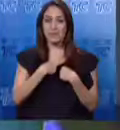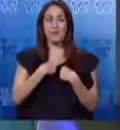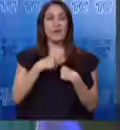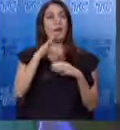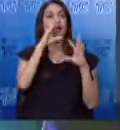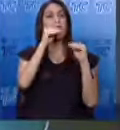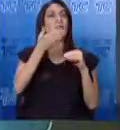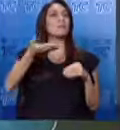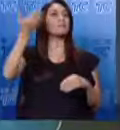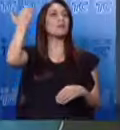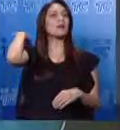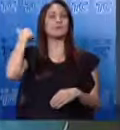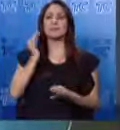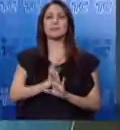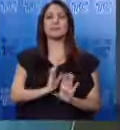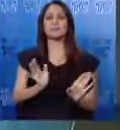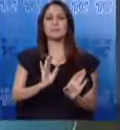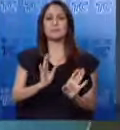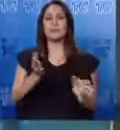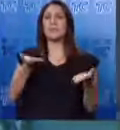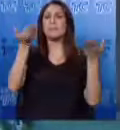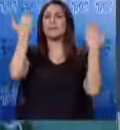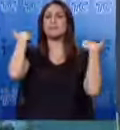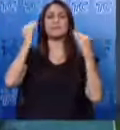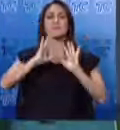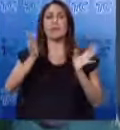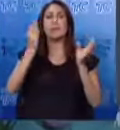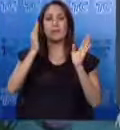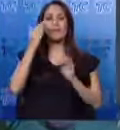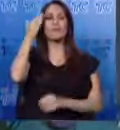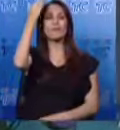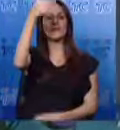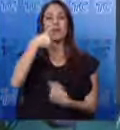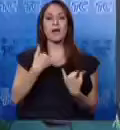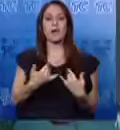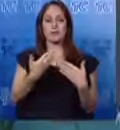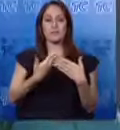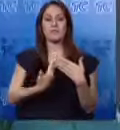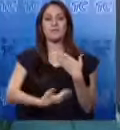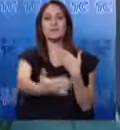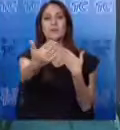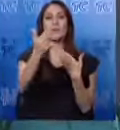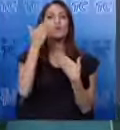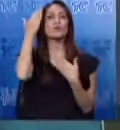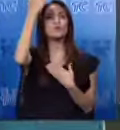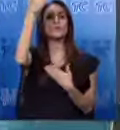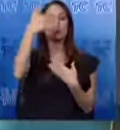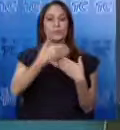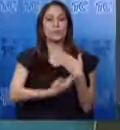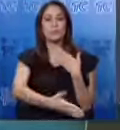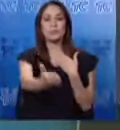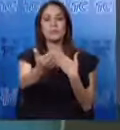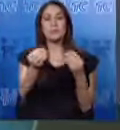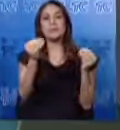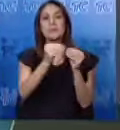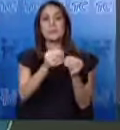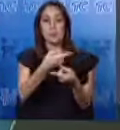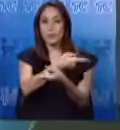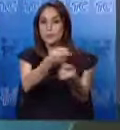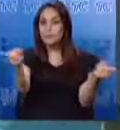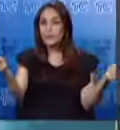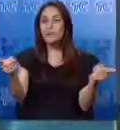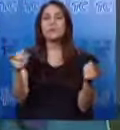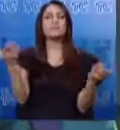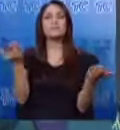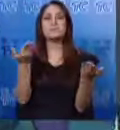de pasado. Venimos a hablar de futuro. De un futuro que con ustedes lo vamos a